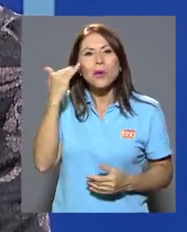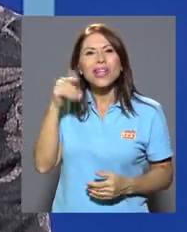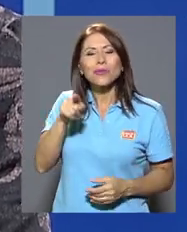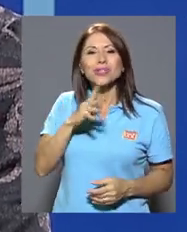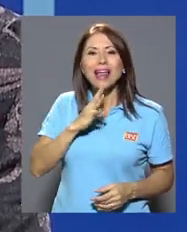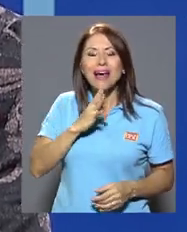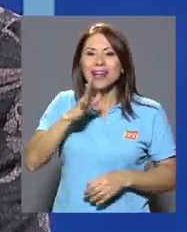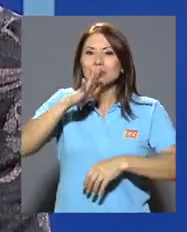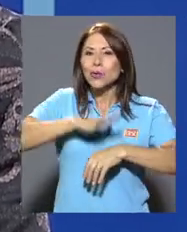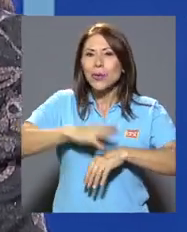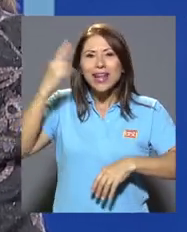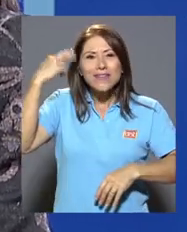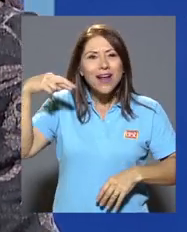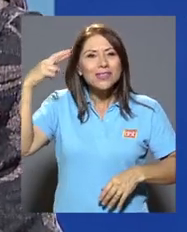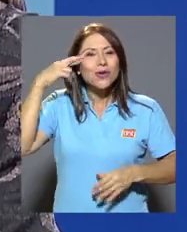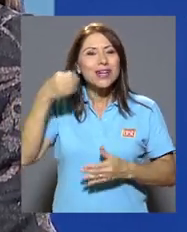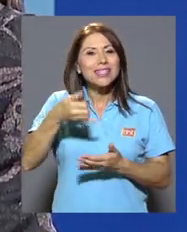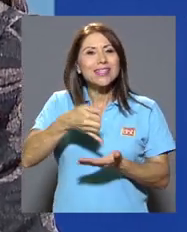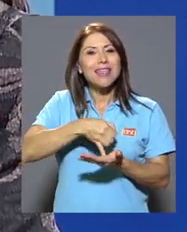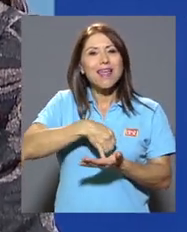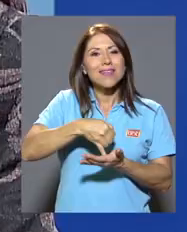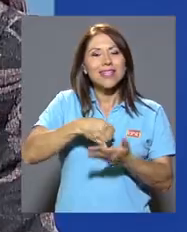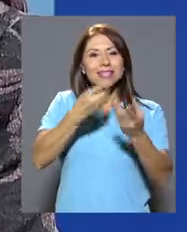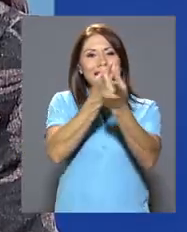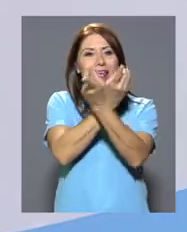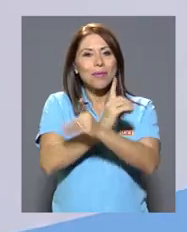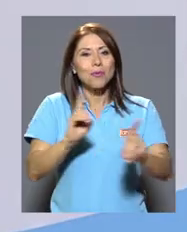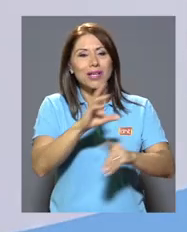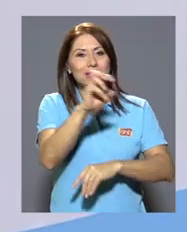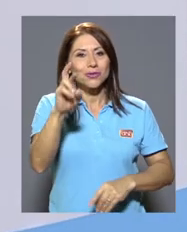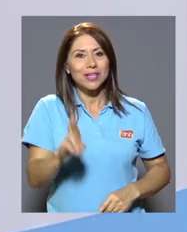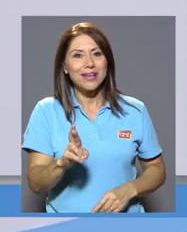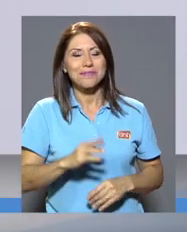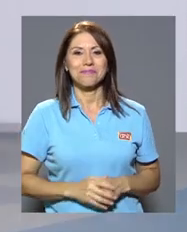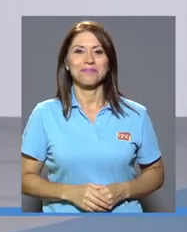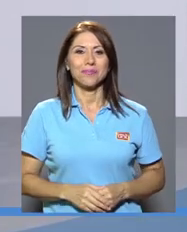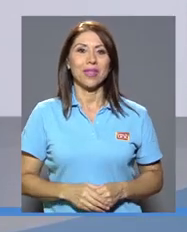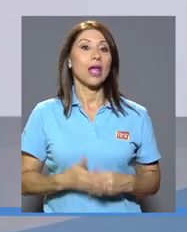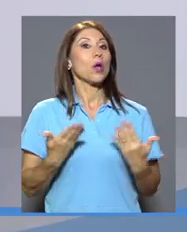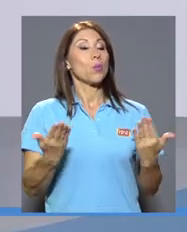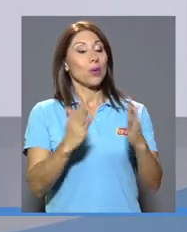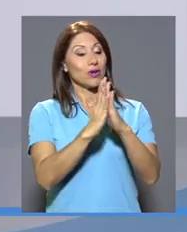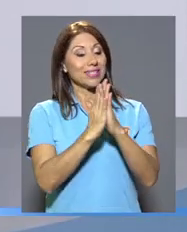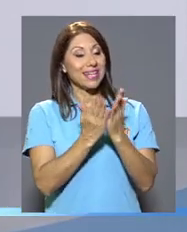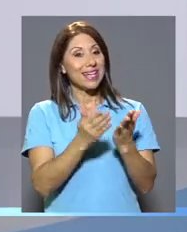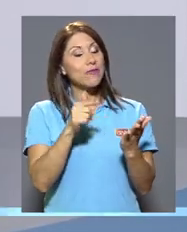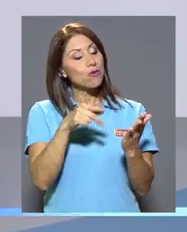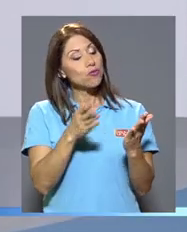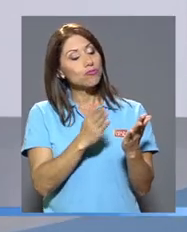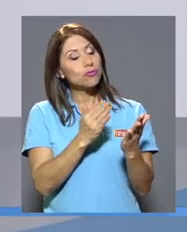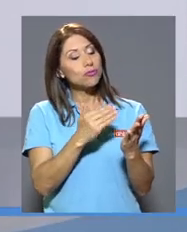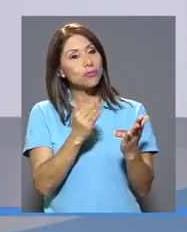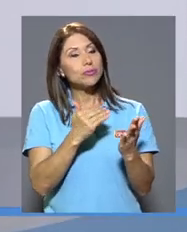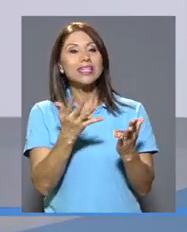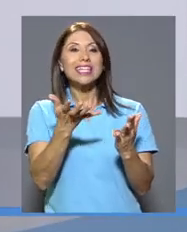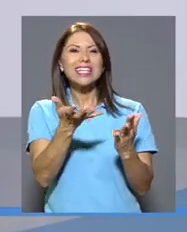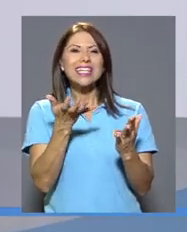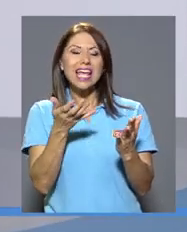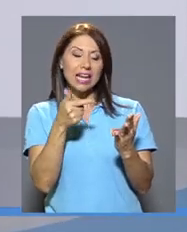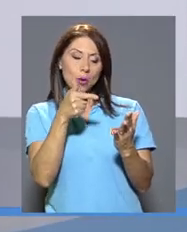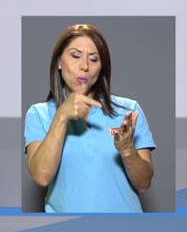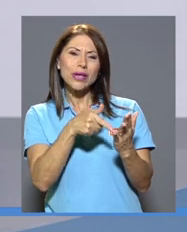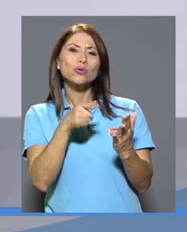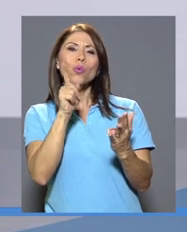de las razones débiles de la democracia que esta presencia bueno el libro trata o busca hacer una una